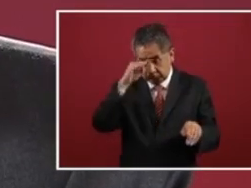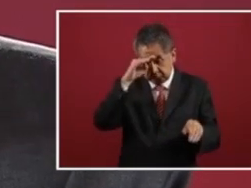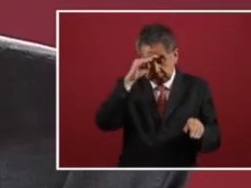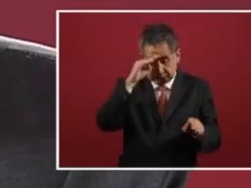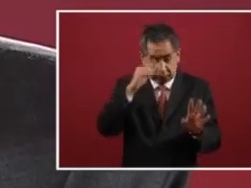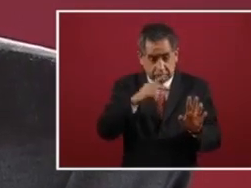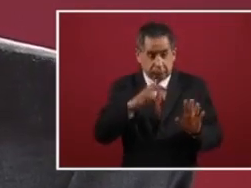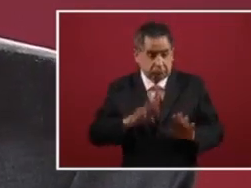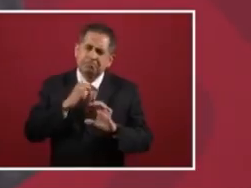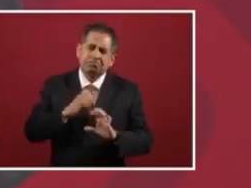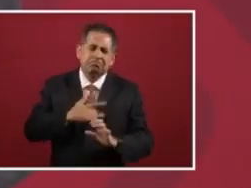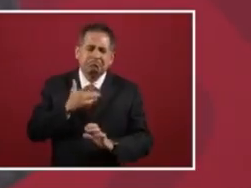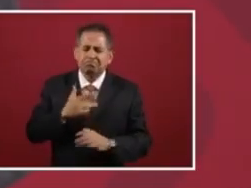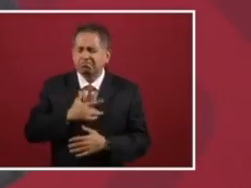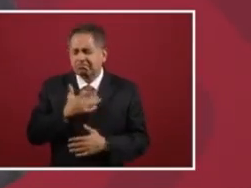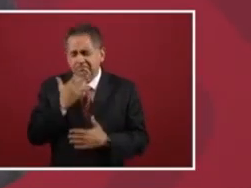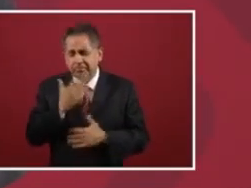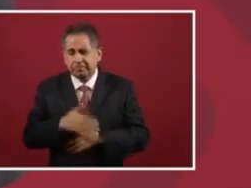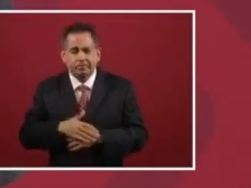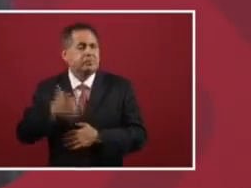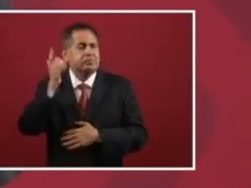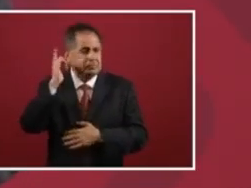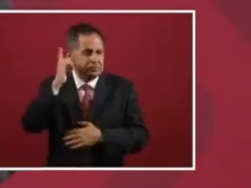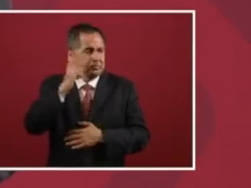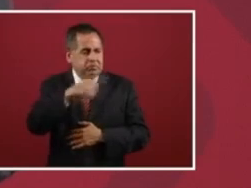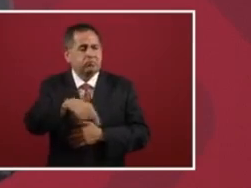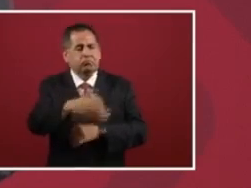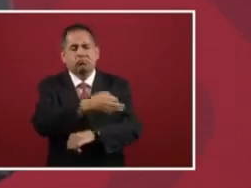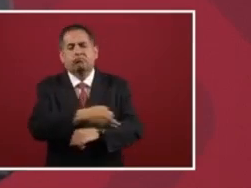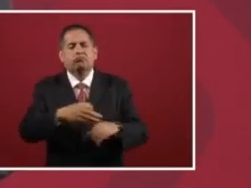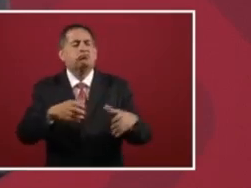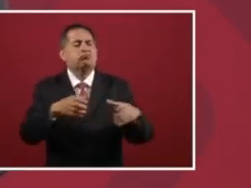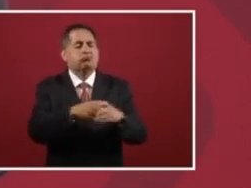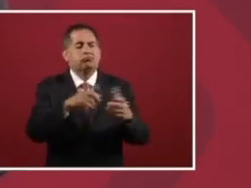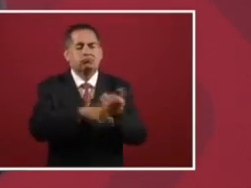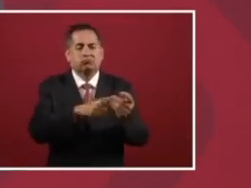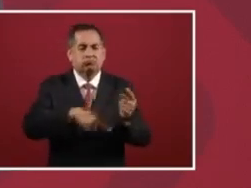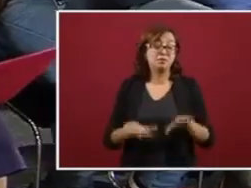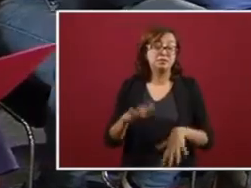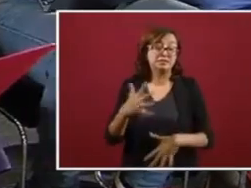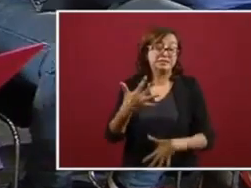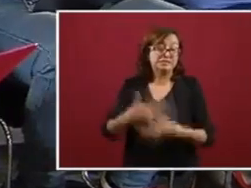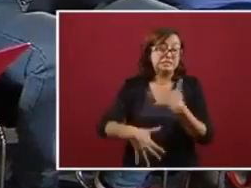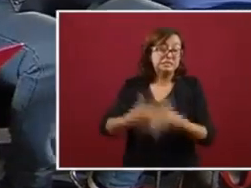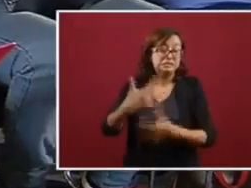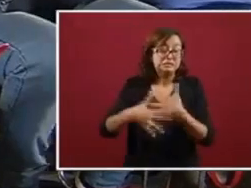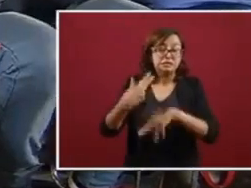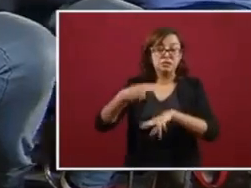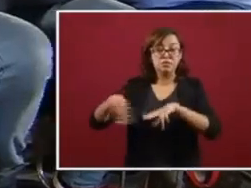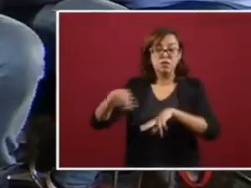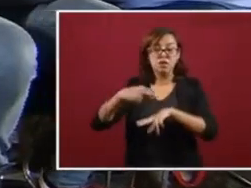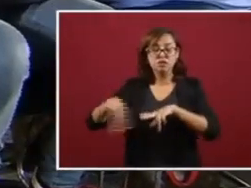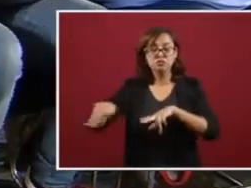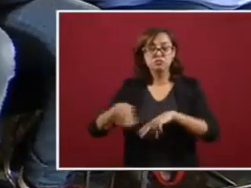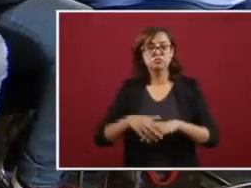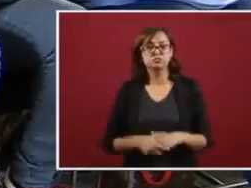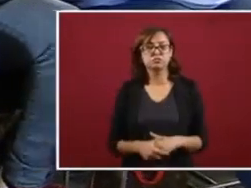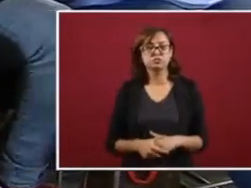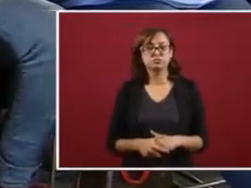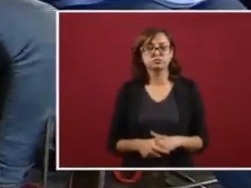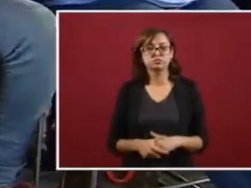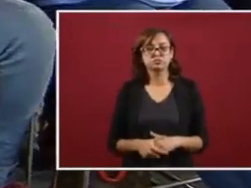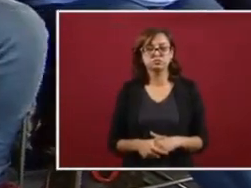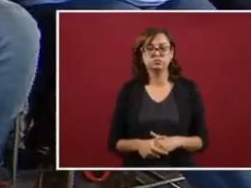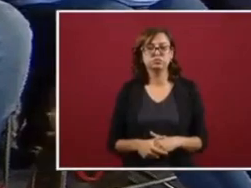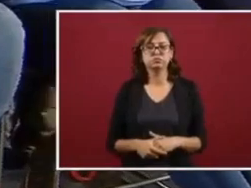consideran conveniente. Durante su conferencia mañanera dijo que en la mediación entre los familiares, el cónsul es quien está apoyando, que por lo